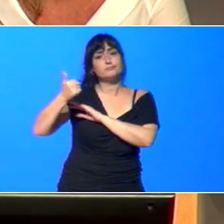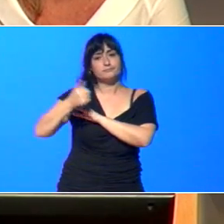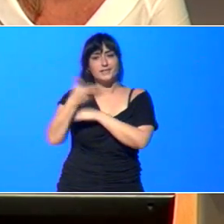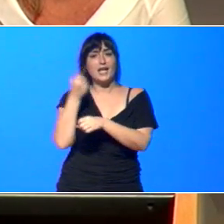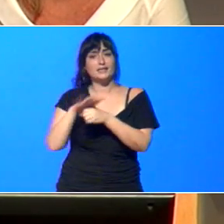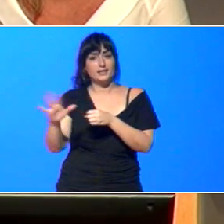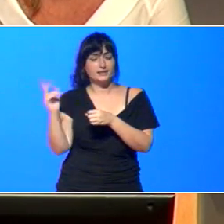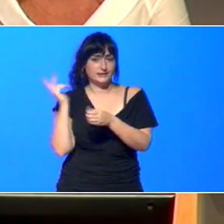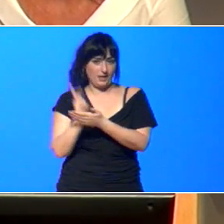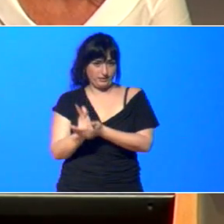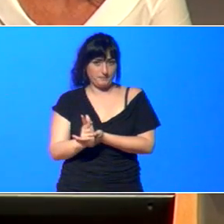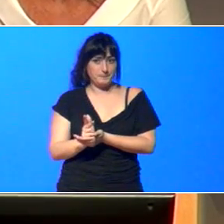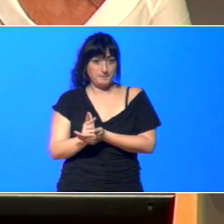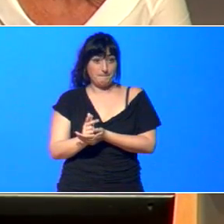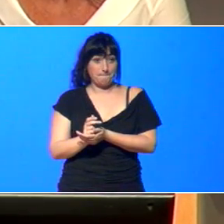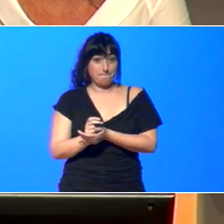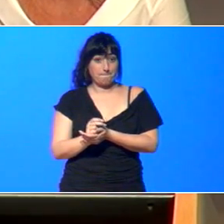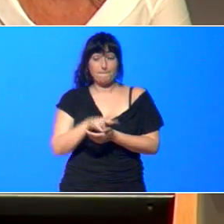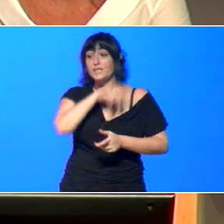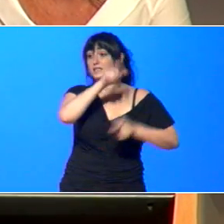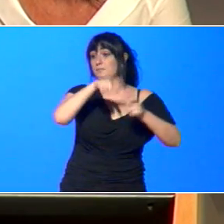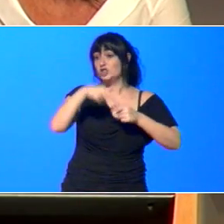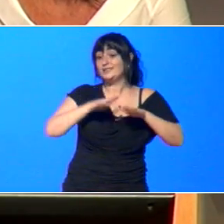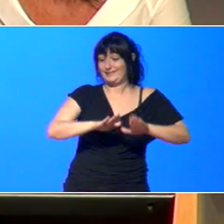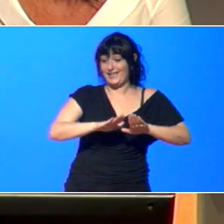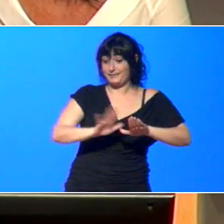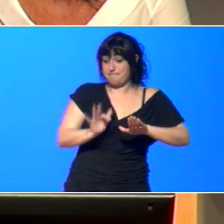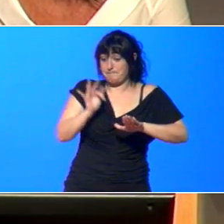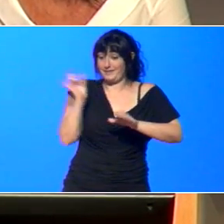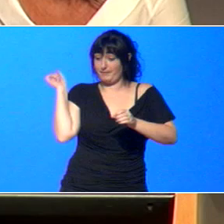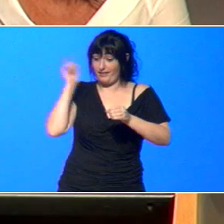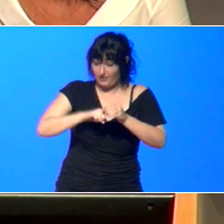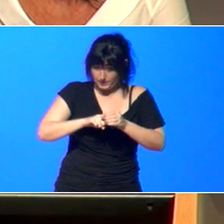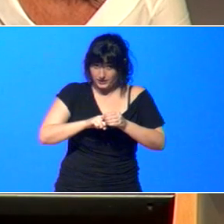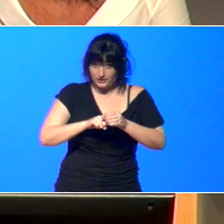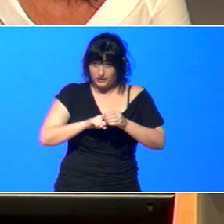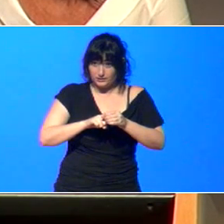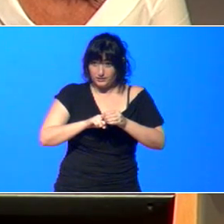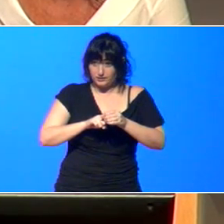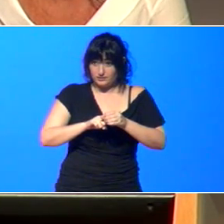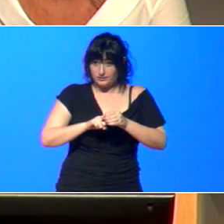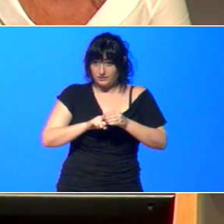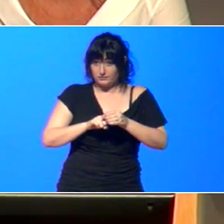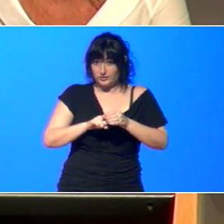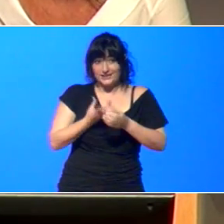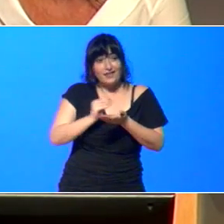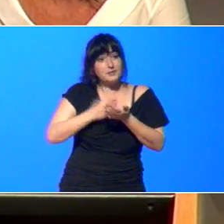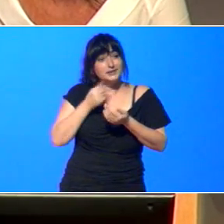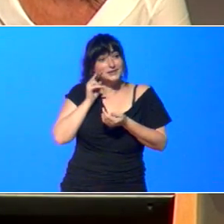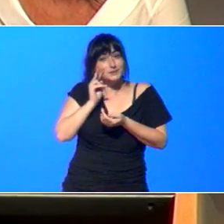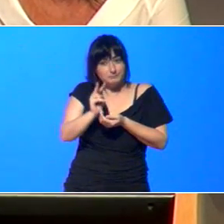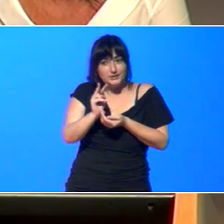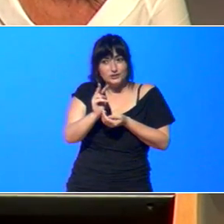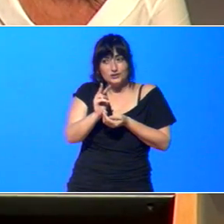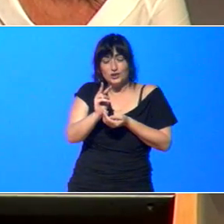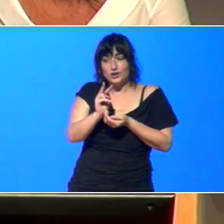garantizar que esas personas que están y que participan, además tienen son vistos como riqueza, es una riqueza que